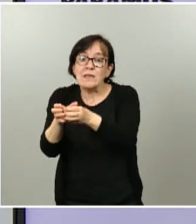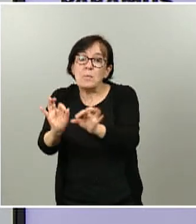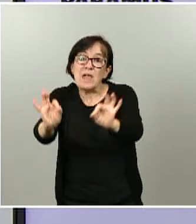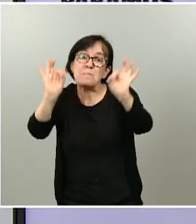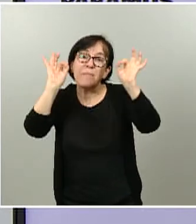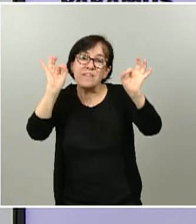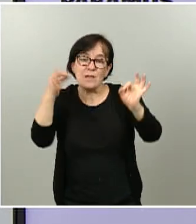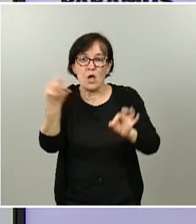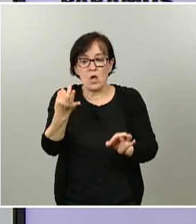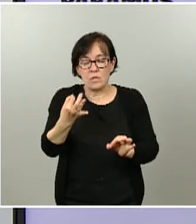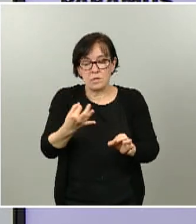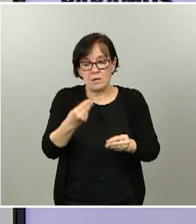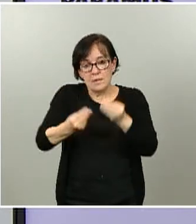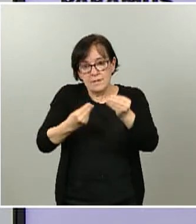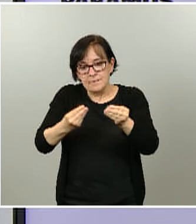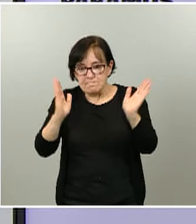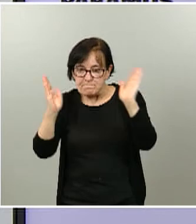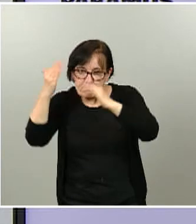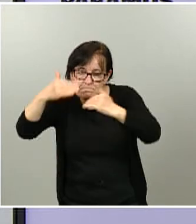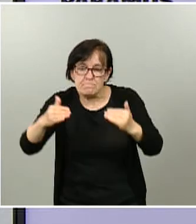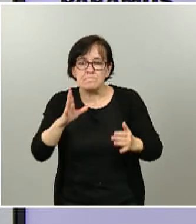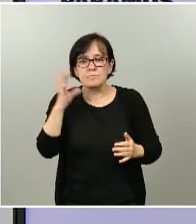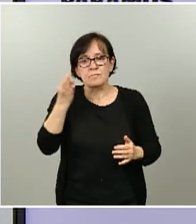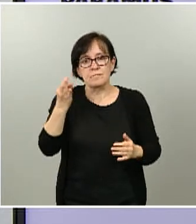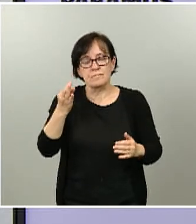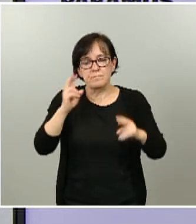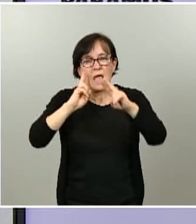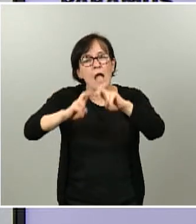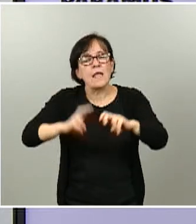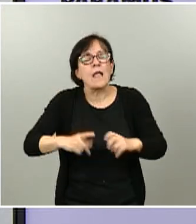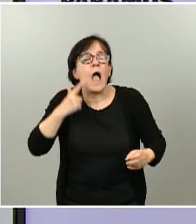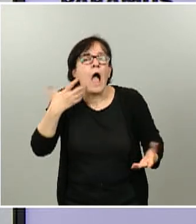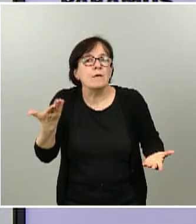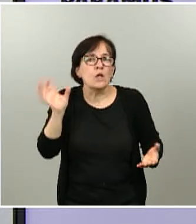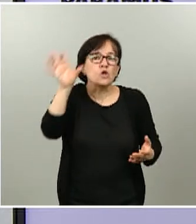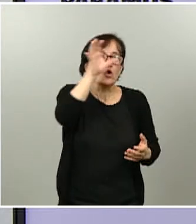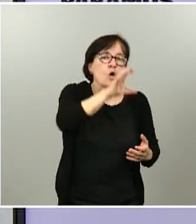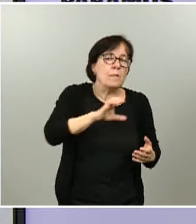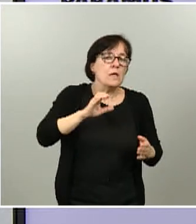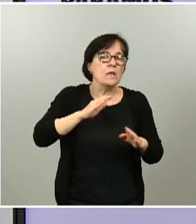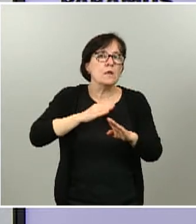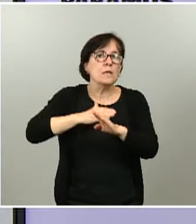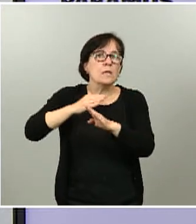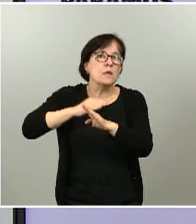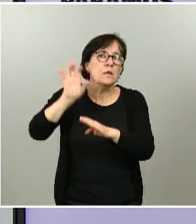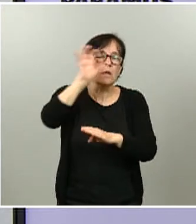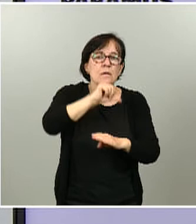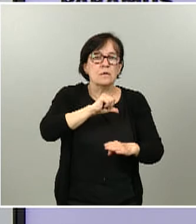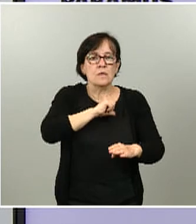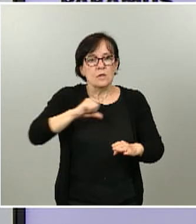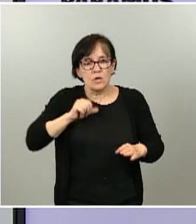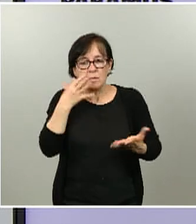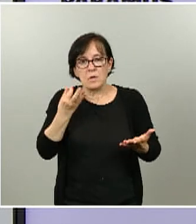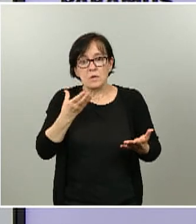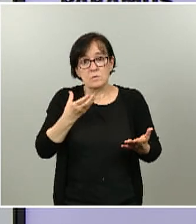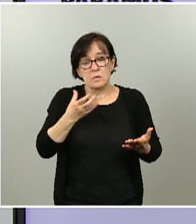trato distinto, pues corresponderá analizar esto a los distintos niveles administrativos y tomar las decisiones que procedan. Y habrá